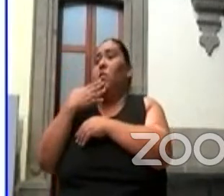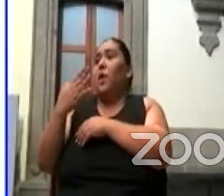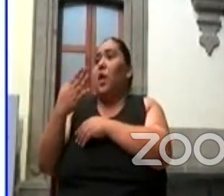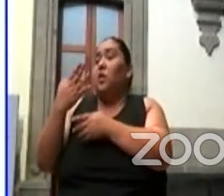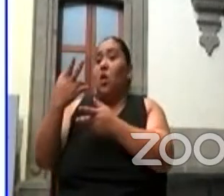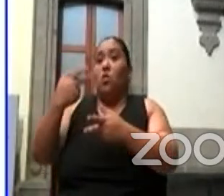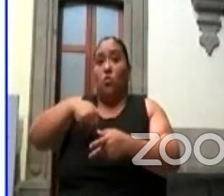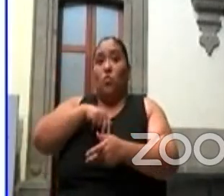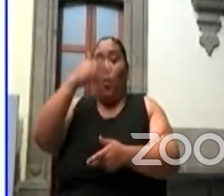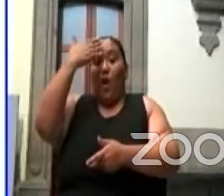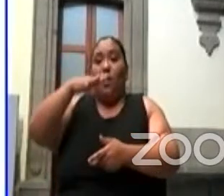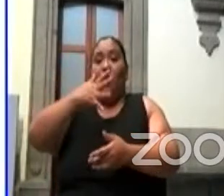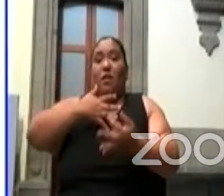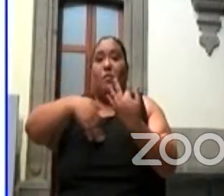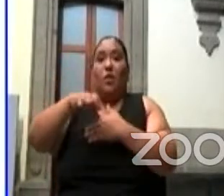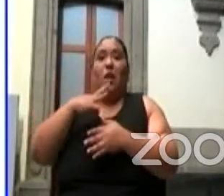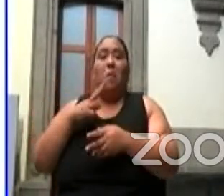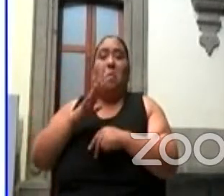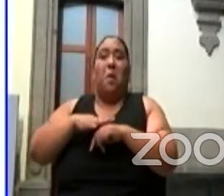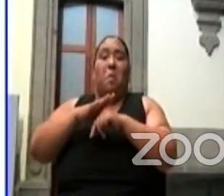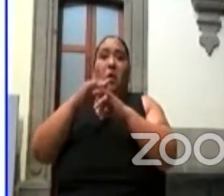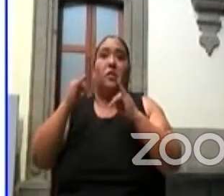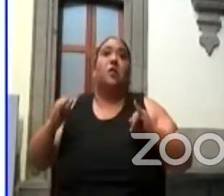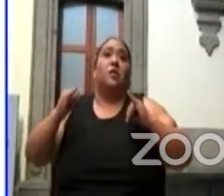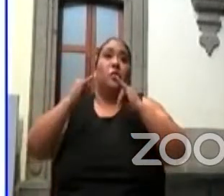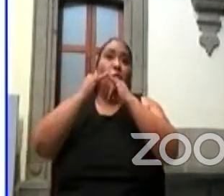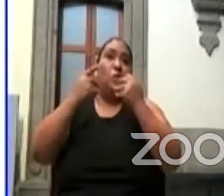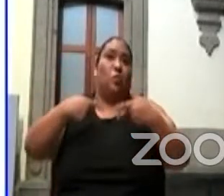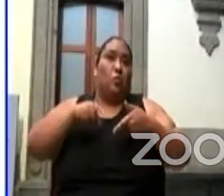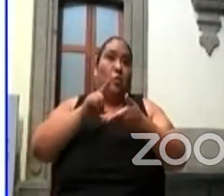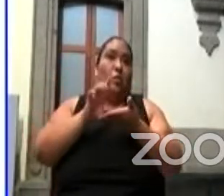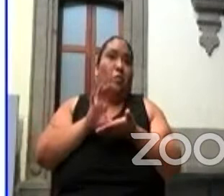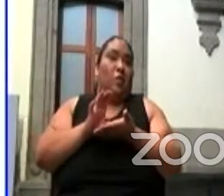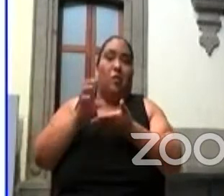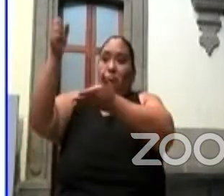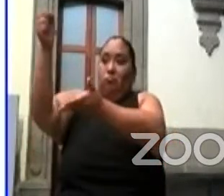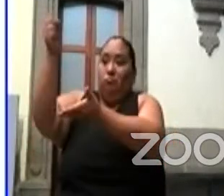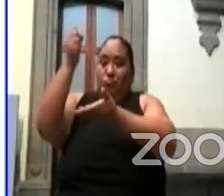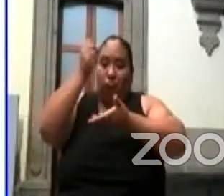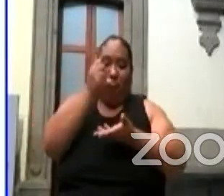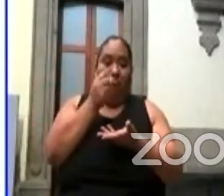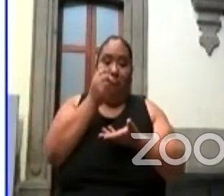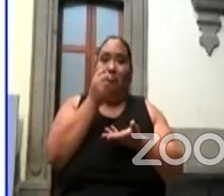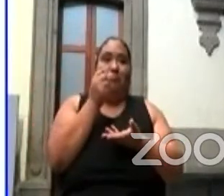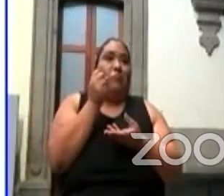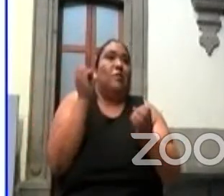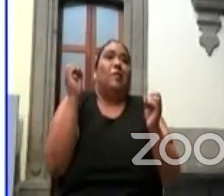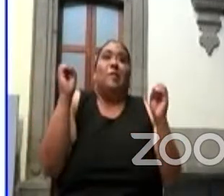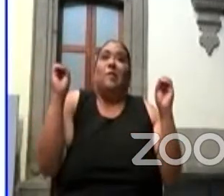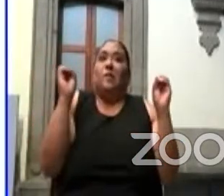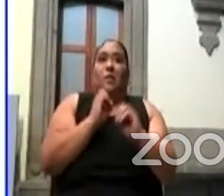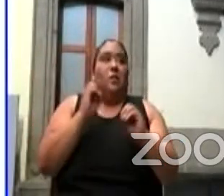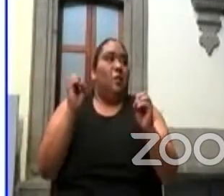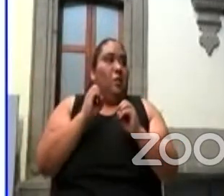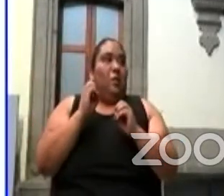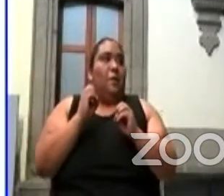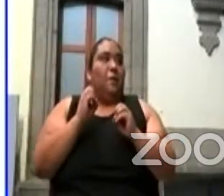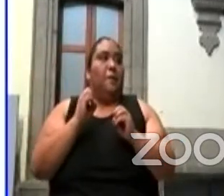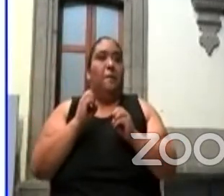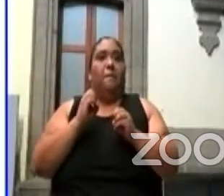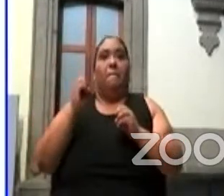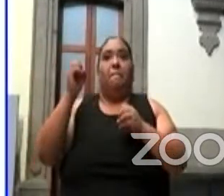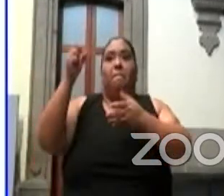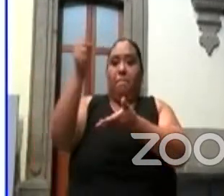casi la mayoría de los institutos pues no contamos con un capital muy amplio, ¿no? Que es para